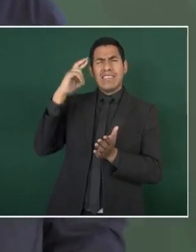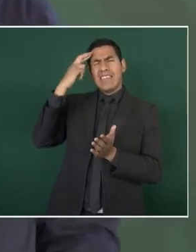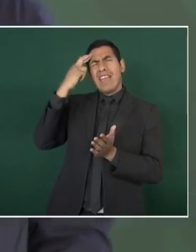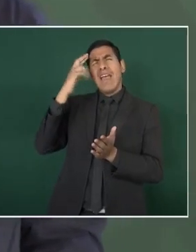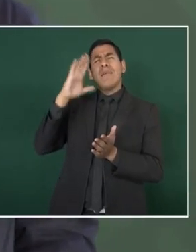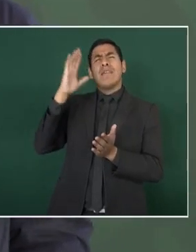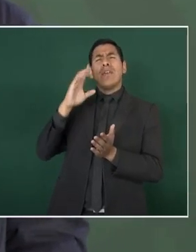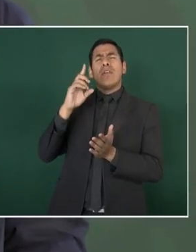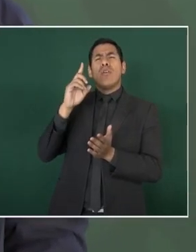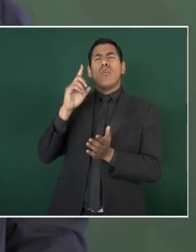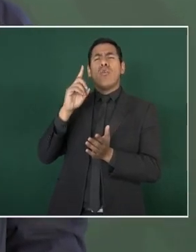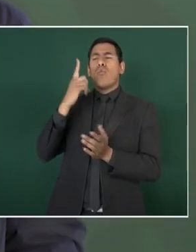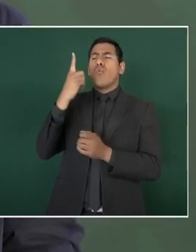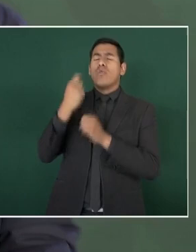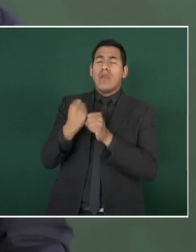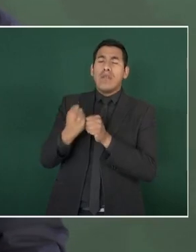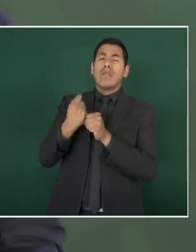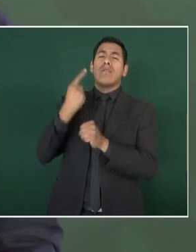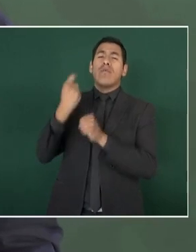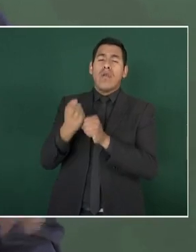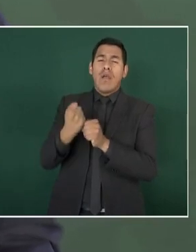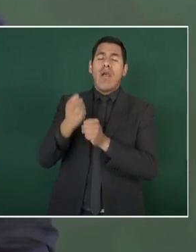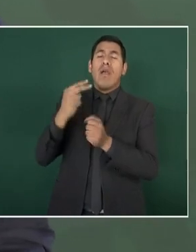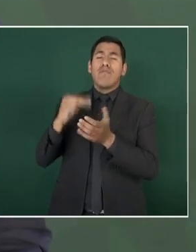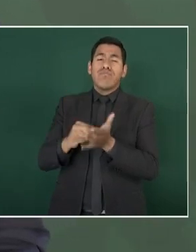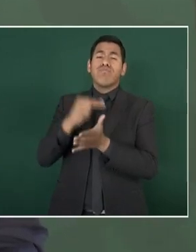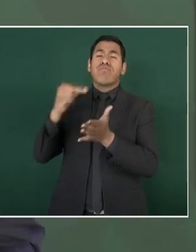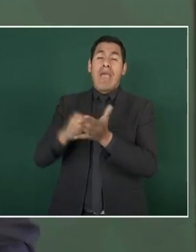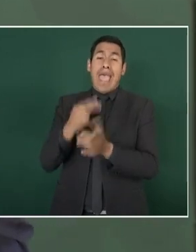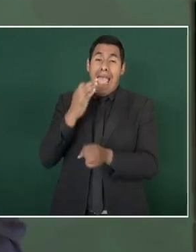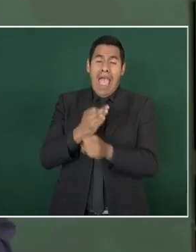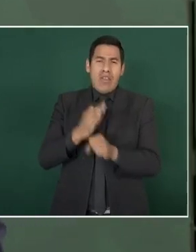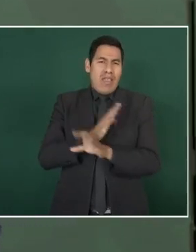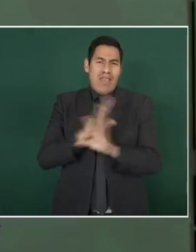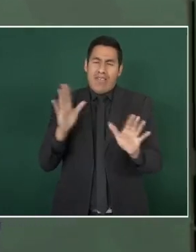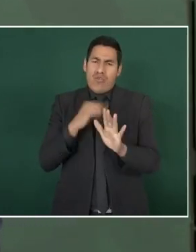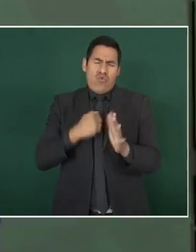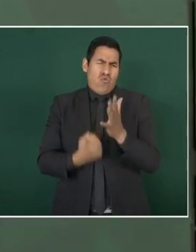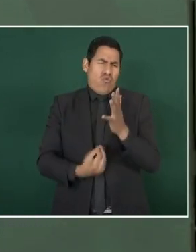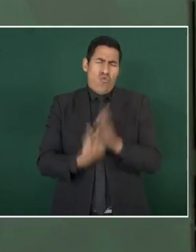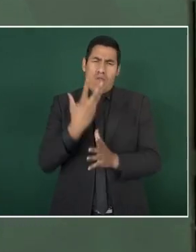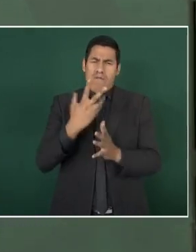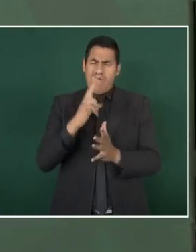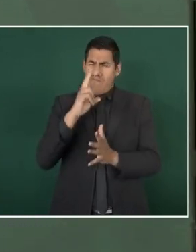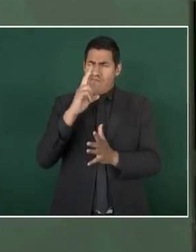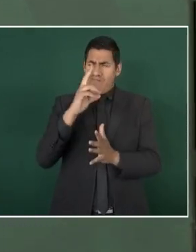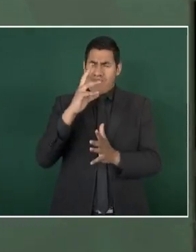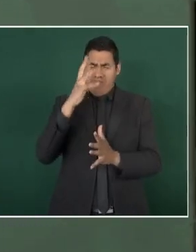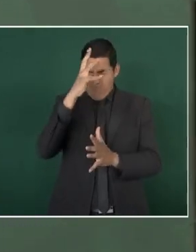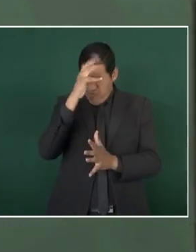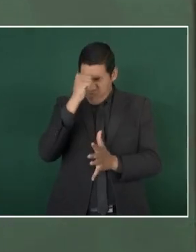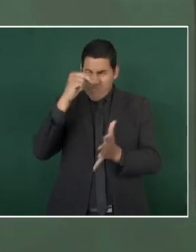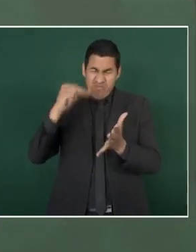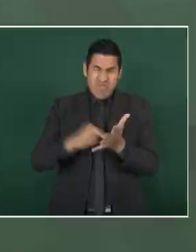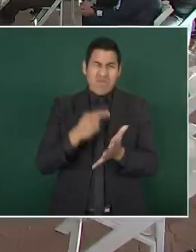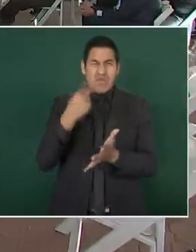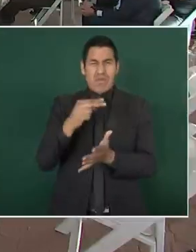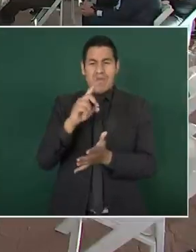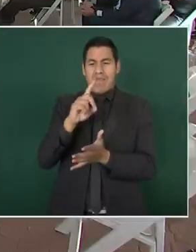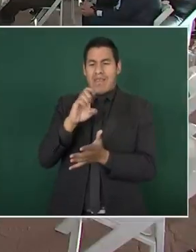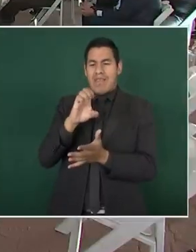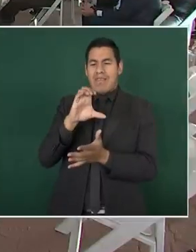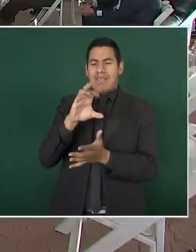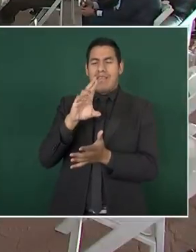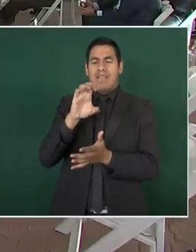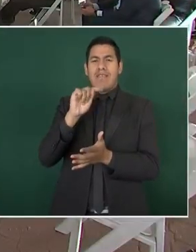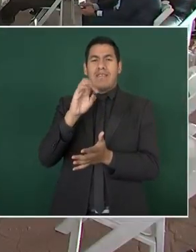Hacienda, y ya con el decreto es un acuerdo para que quede permanente. Ah,